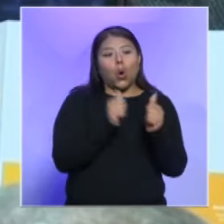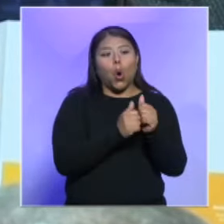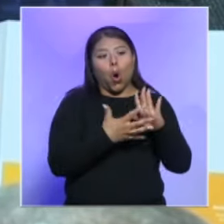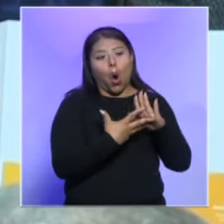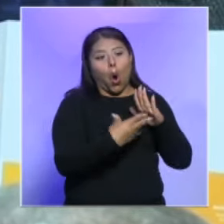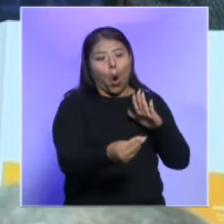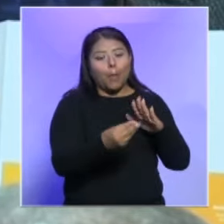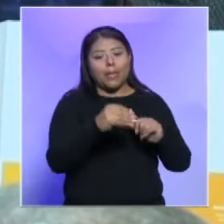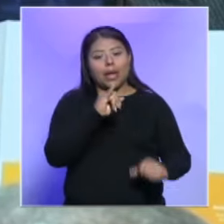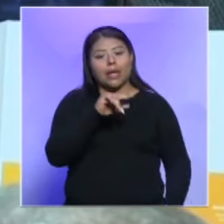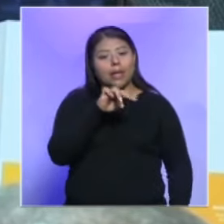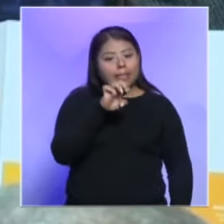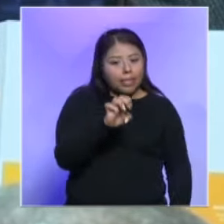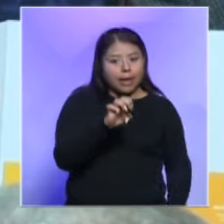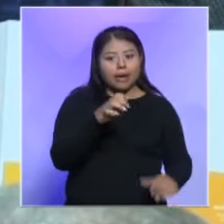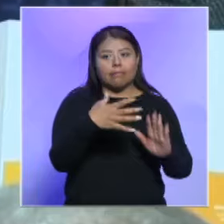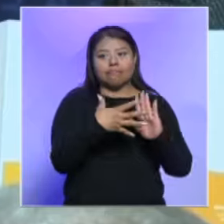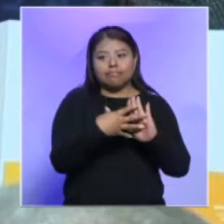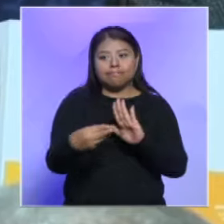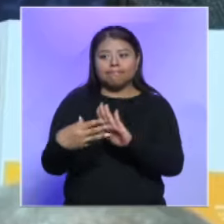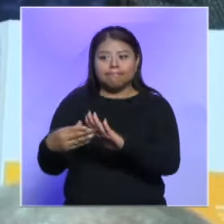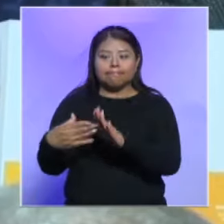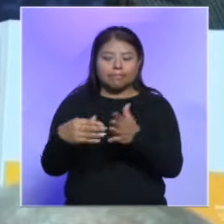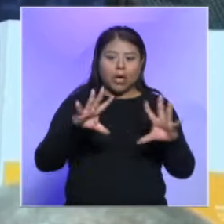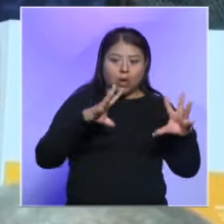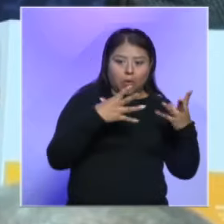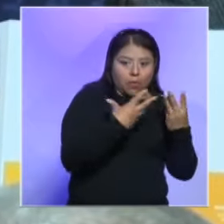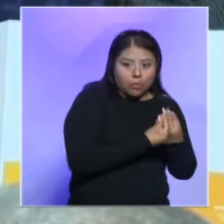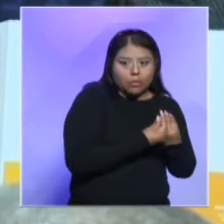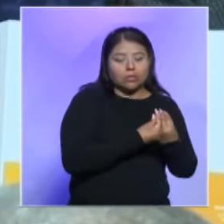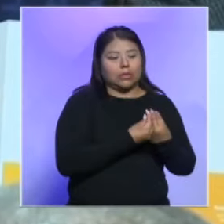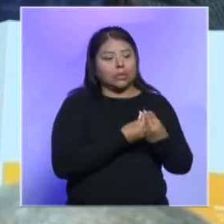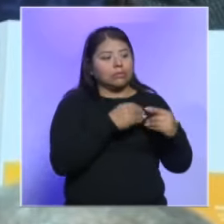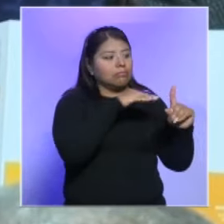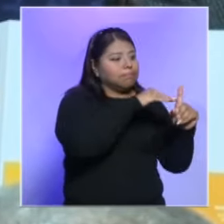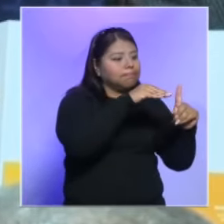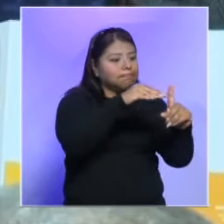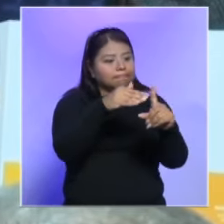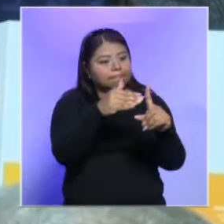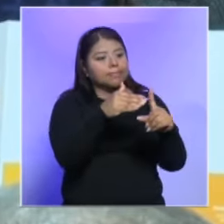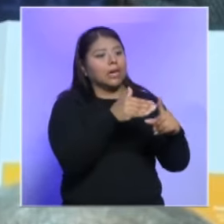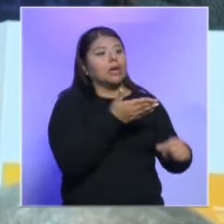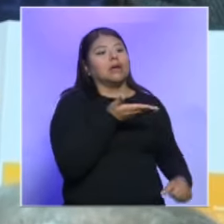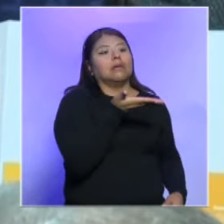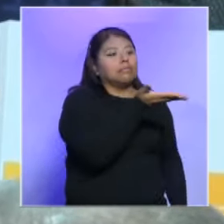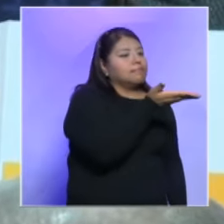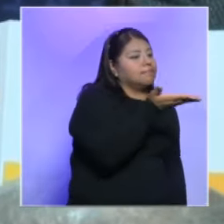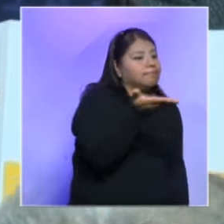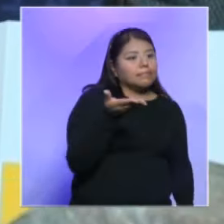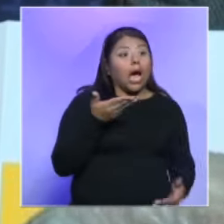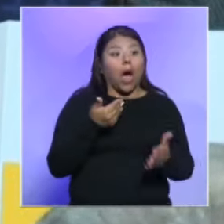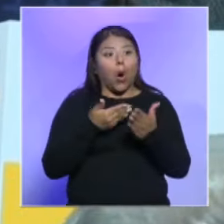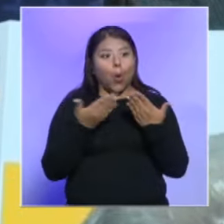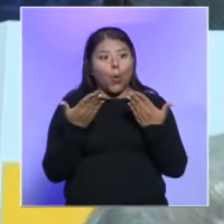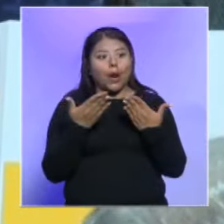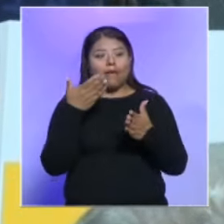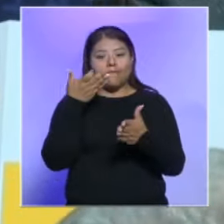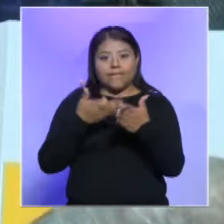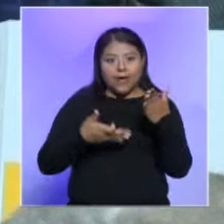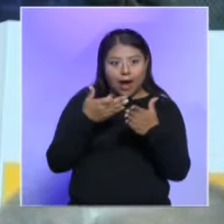queremos dejar que saquen copia de nuestra credencial de elector, y ahora pues que hay incluso legislaciones que